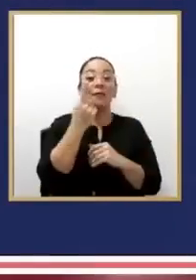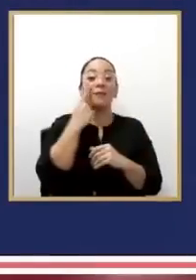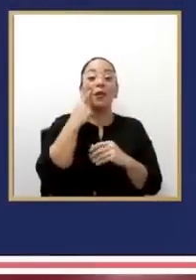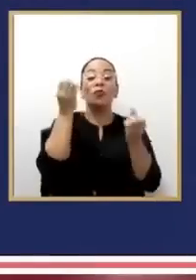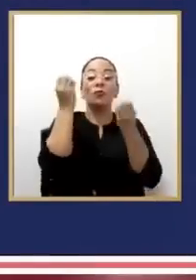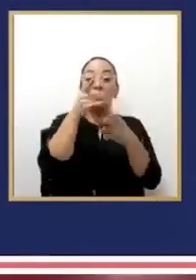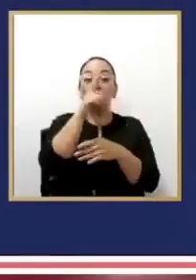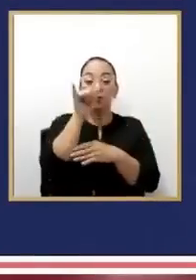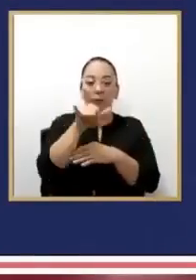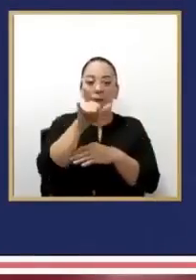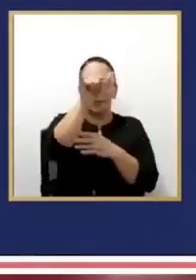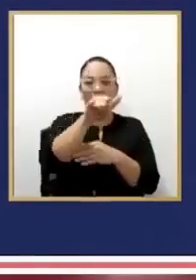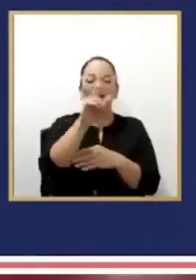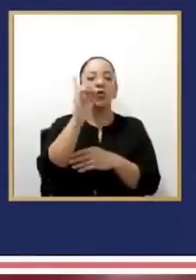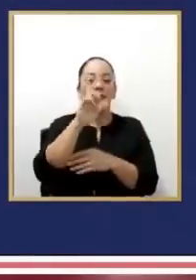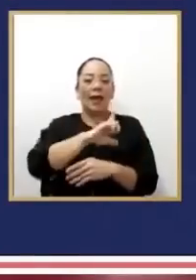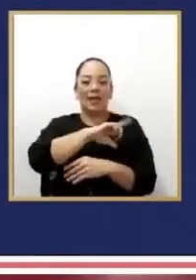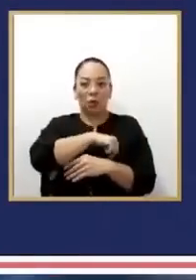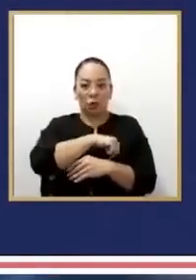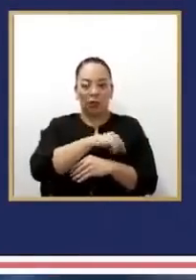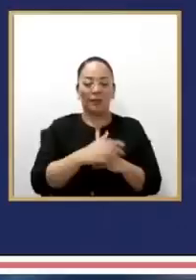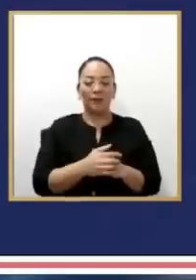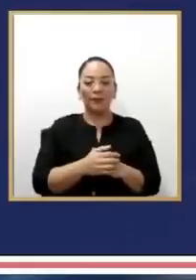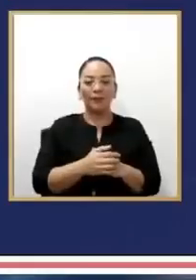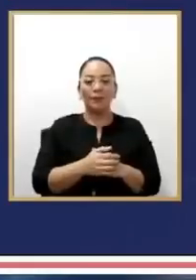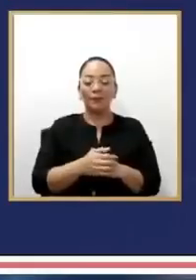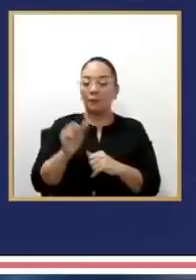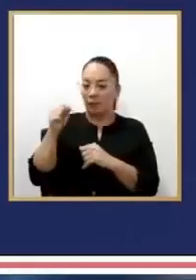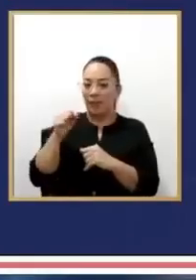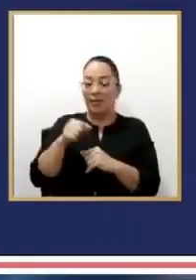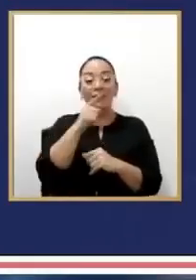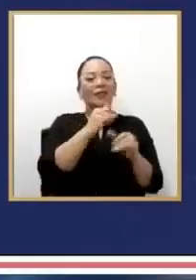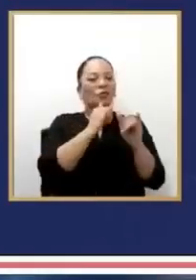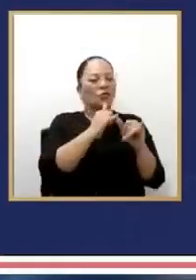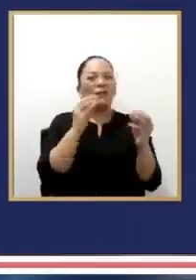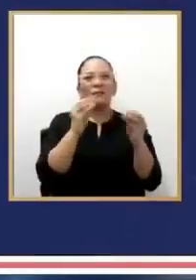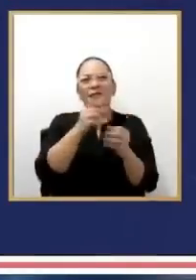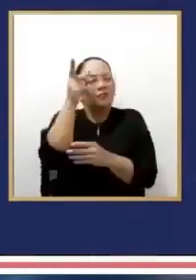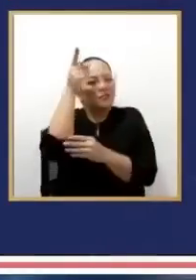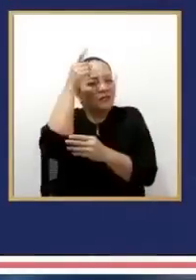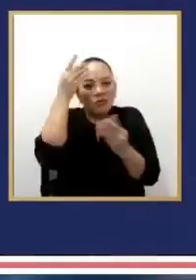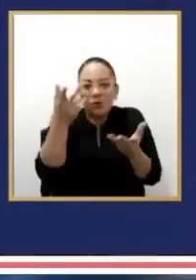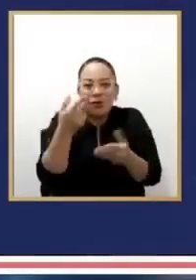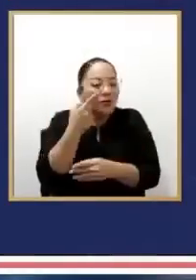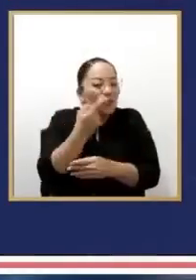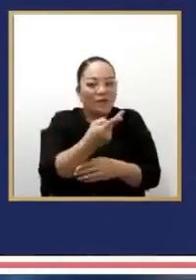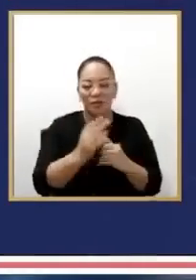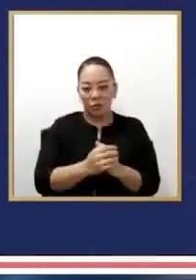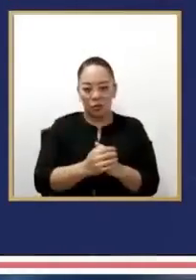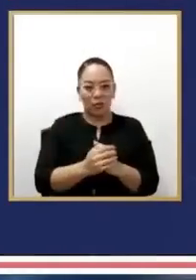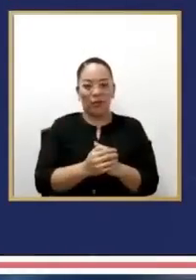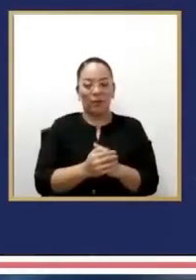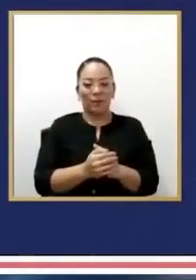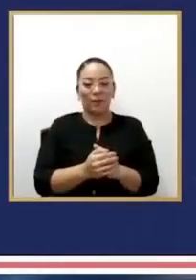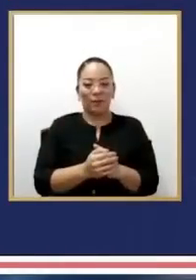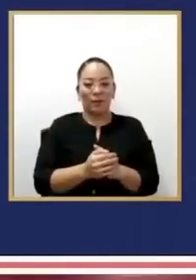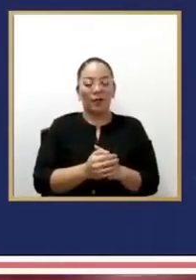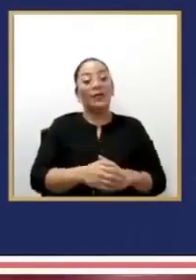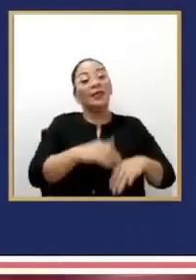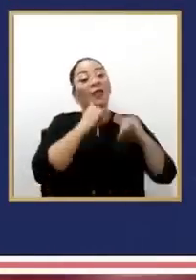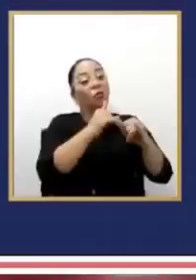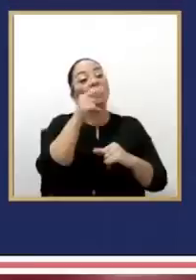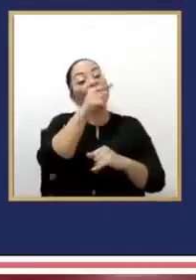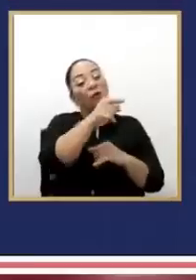que usted hizo a Letonia. Sí, señor. Ese es una de las denuncias más absurdas que he visto. Resulta que lo denuncia